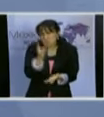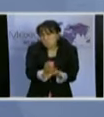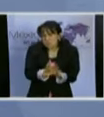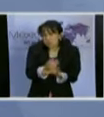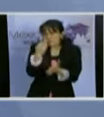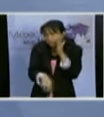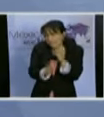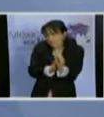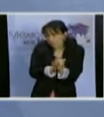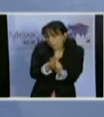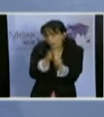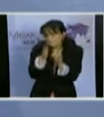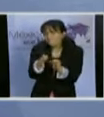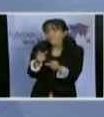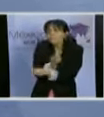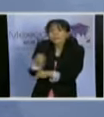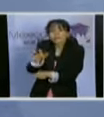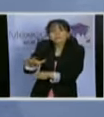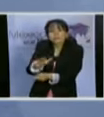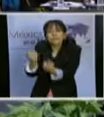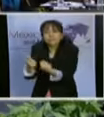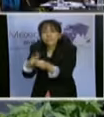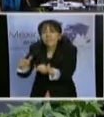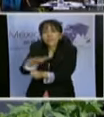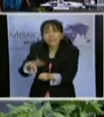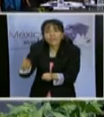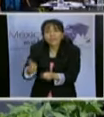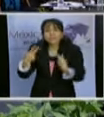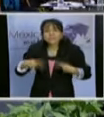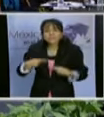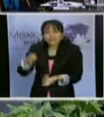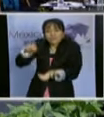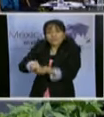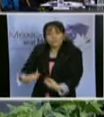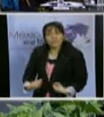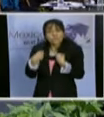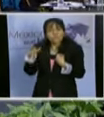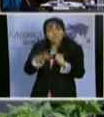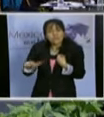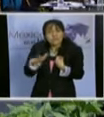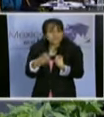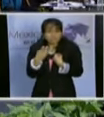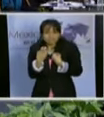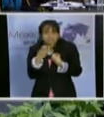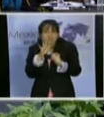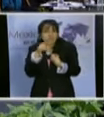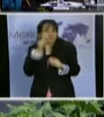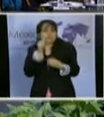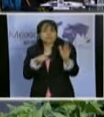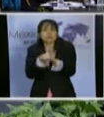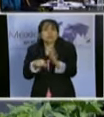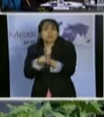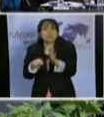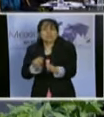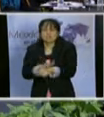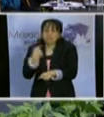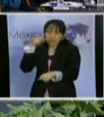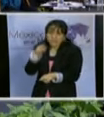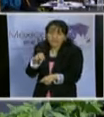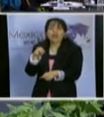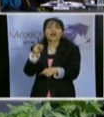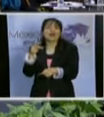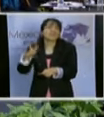social y de la población. Nunca aparecemos ahí, y cuando aparecemos, en general aparecemos como problema. Creemos que estos 3 puntos son centrales para